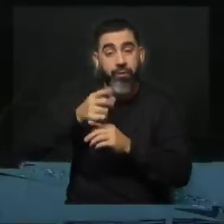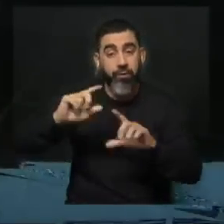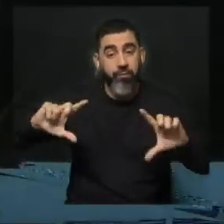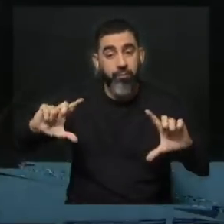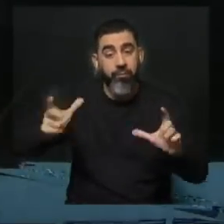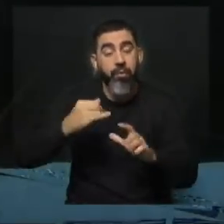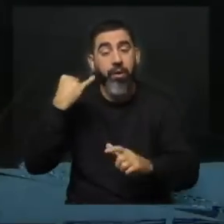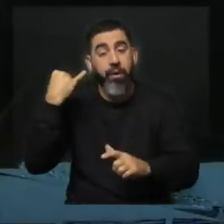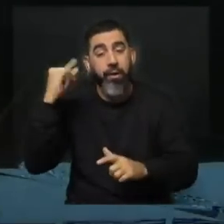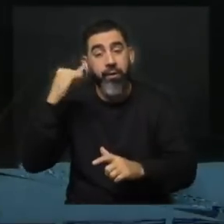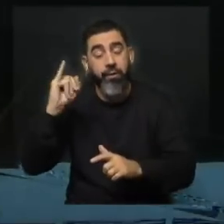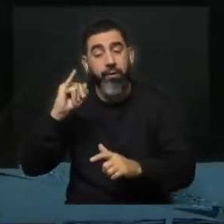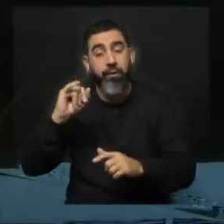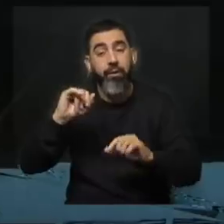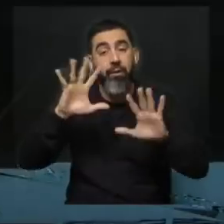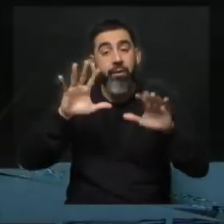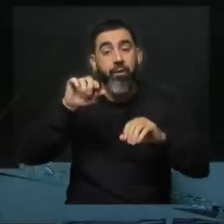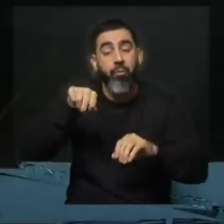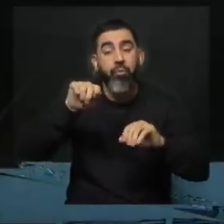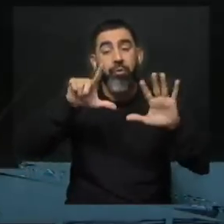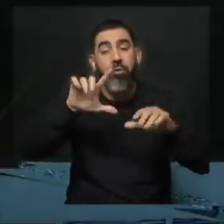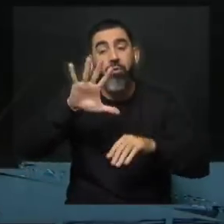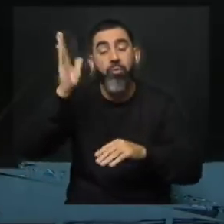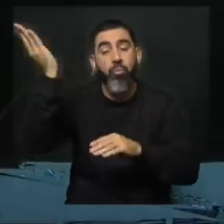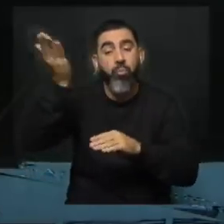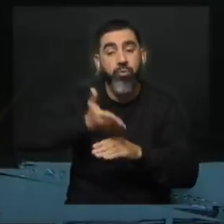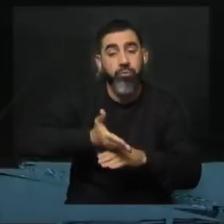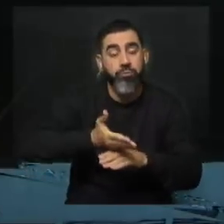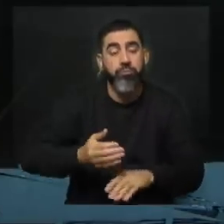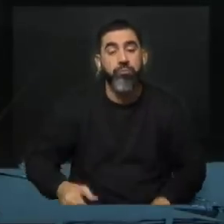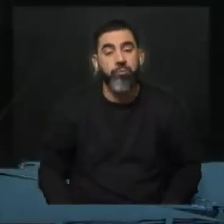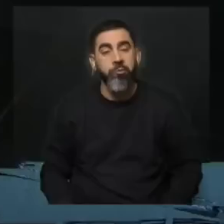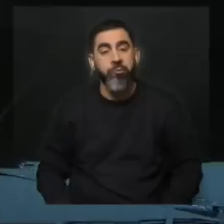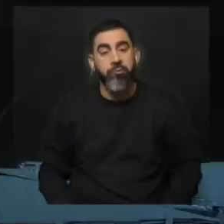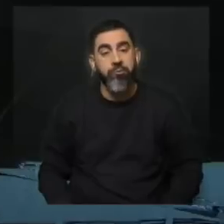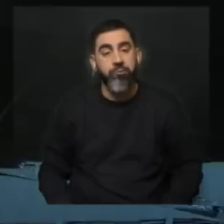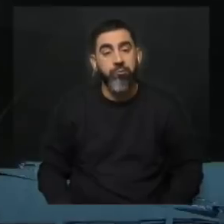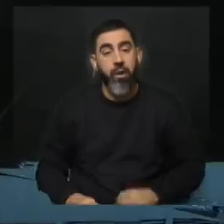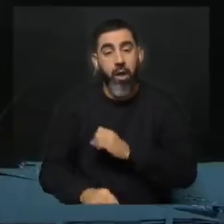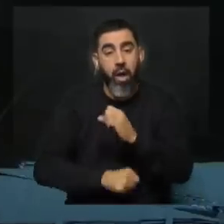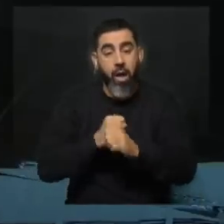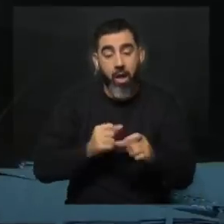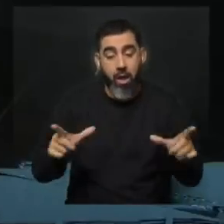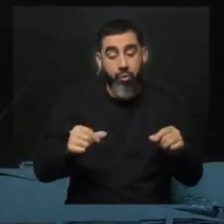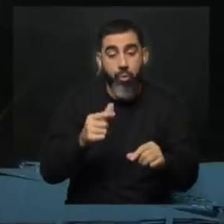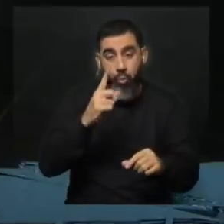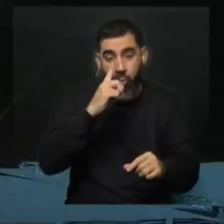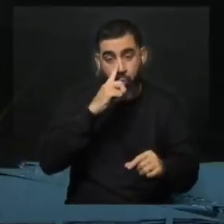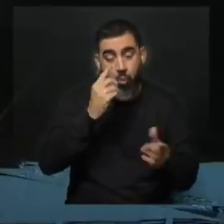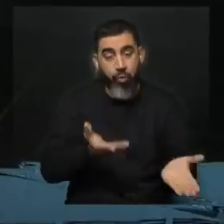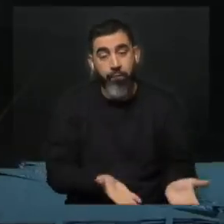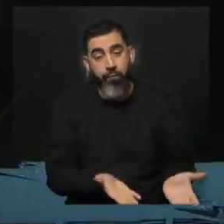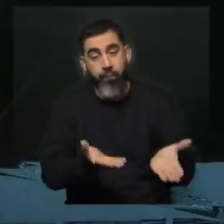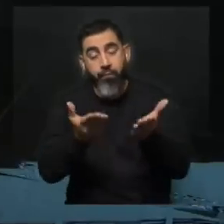reducción de la tasa de interés ubicándola en el 10 con 75% Sí el año cerrado en el mes de junio en la inflación